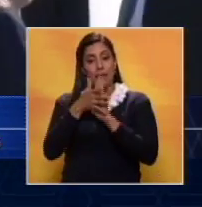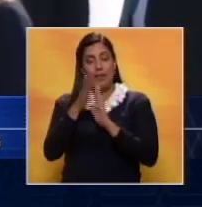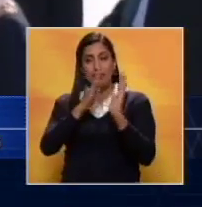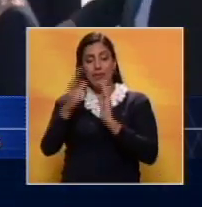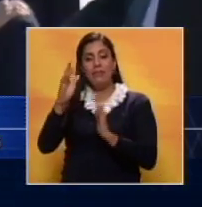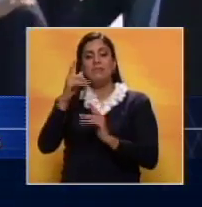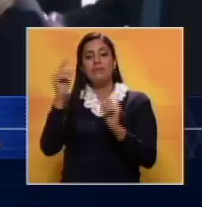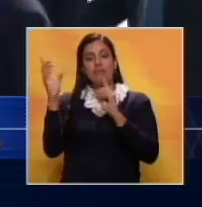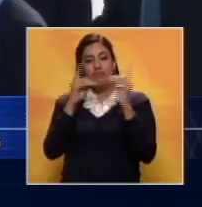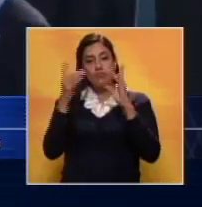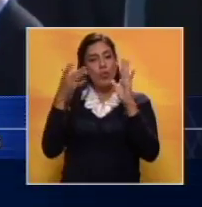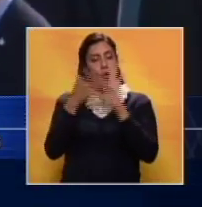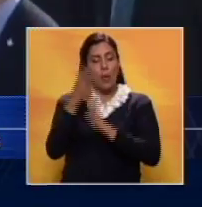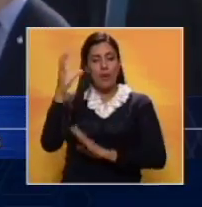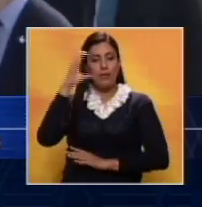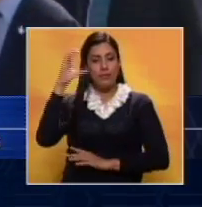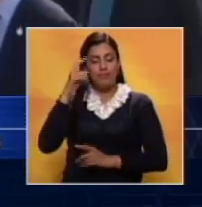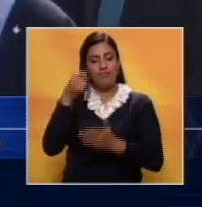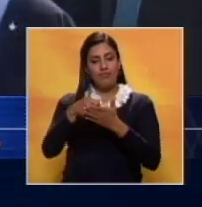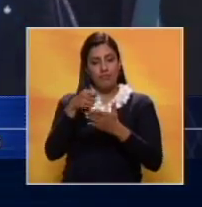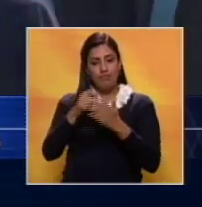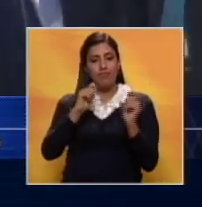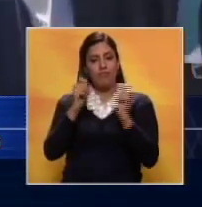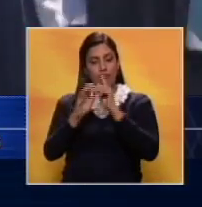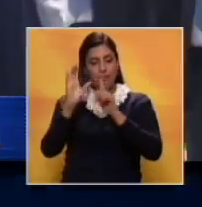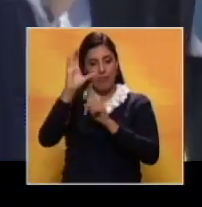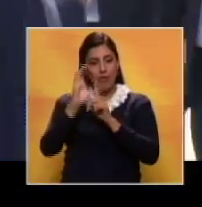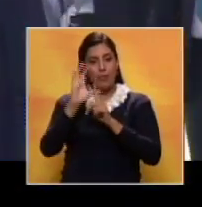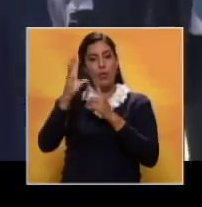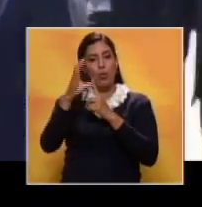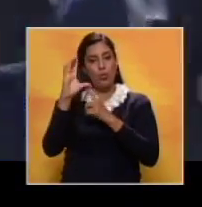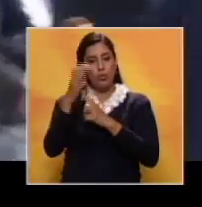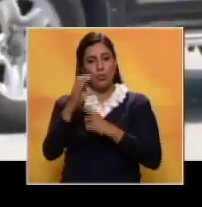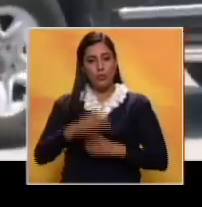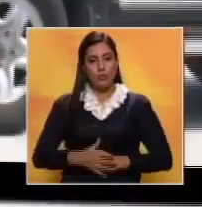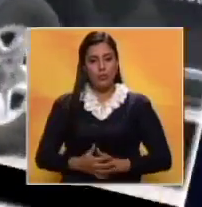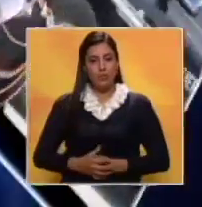su agenda, discutirá sobre Colombia, inversión, cambio climático y cultura.